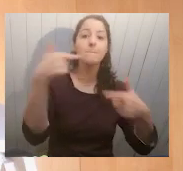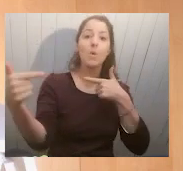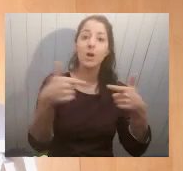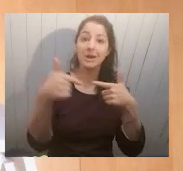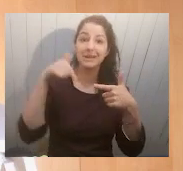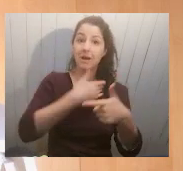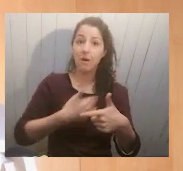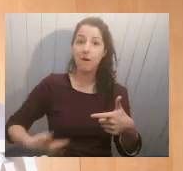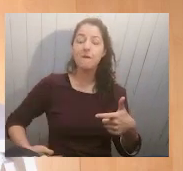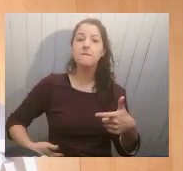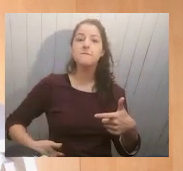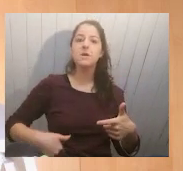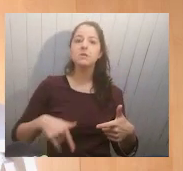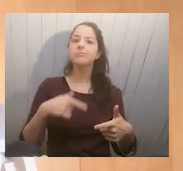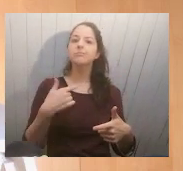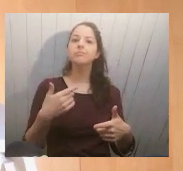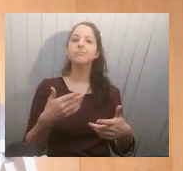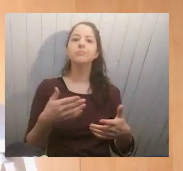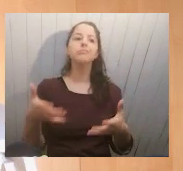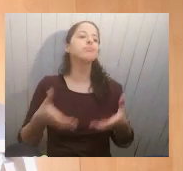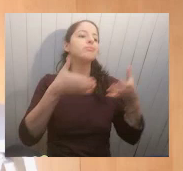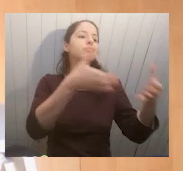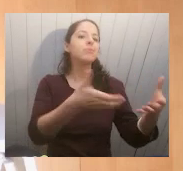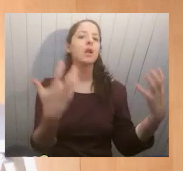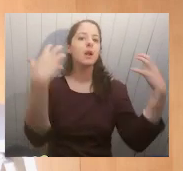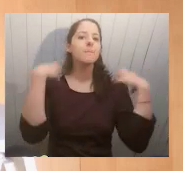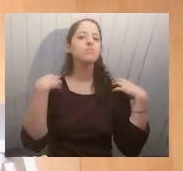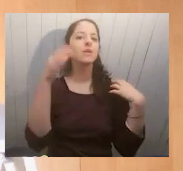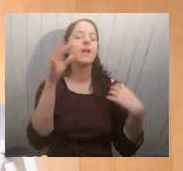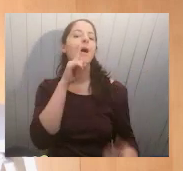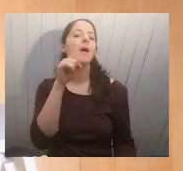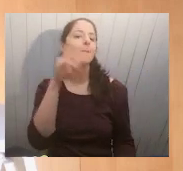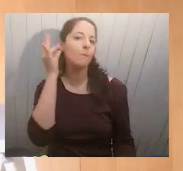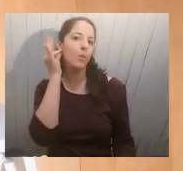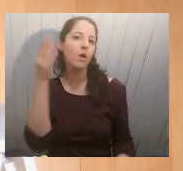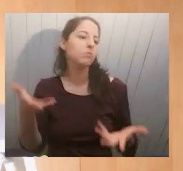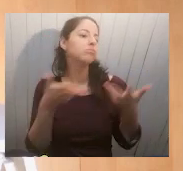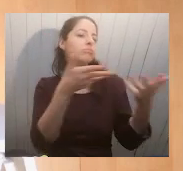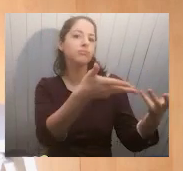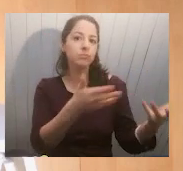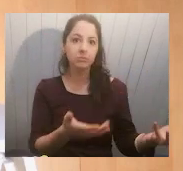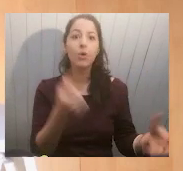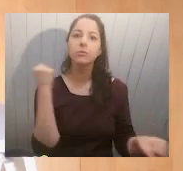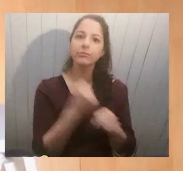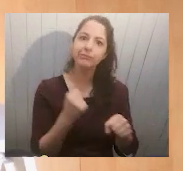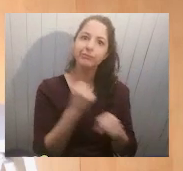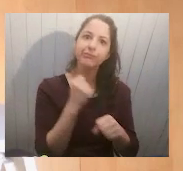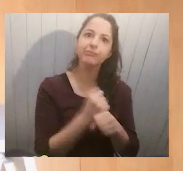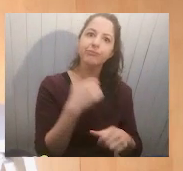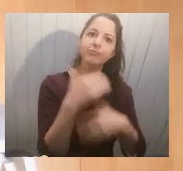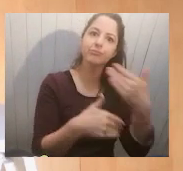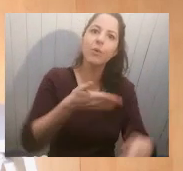Sus políticas del desentendimiento descargó una vez más en mujeres el trabajo de cuidado a tiempo completo, y junto a